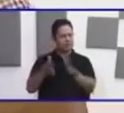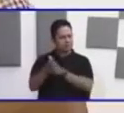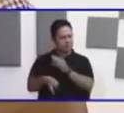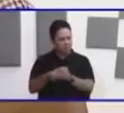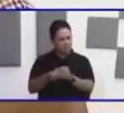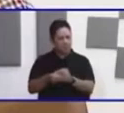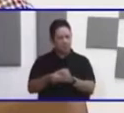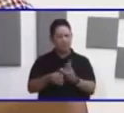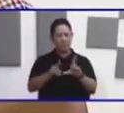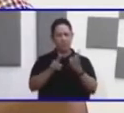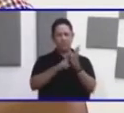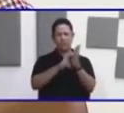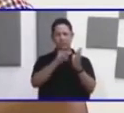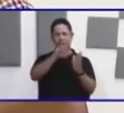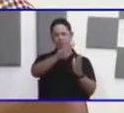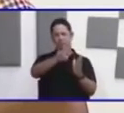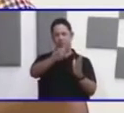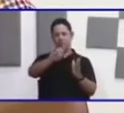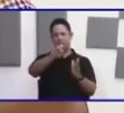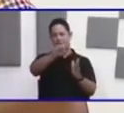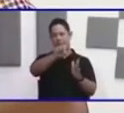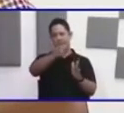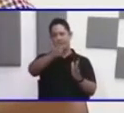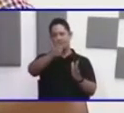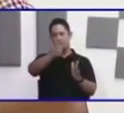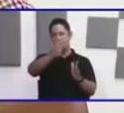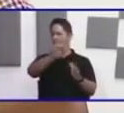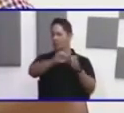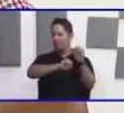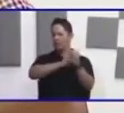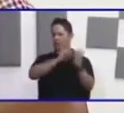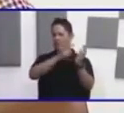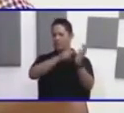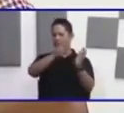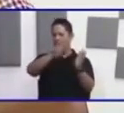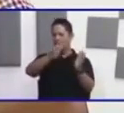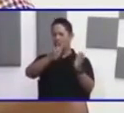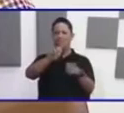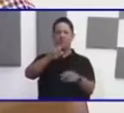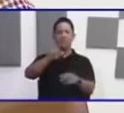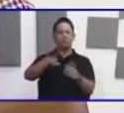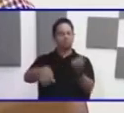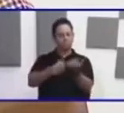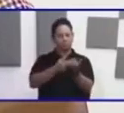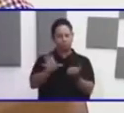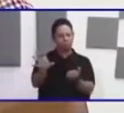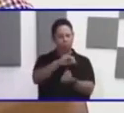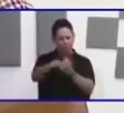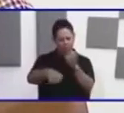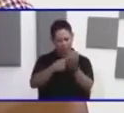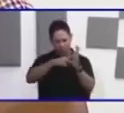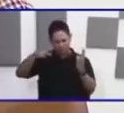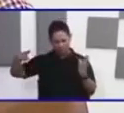la resolución 2069-2020, con la colaboración y el apoyo técnico de la